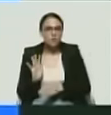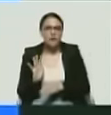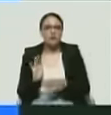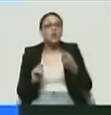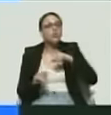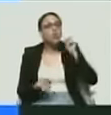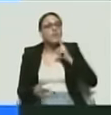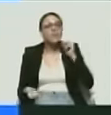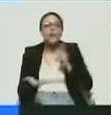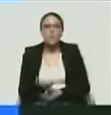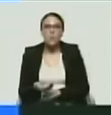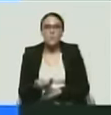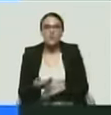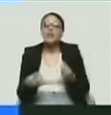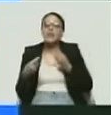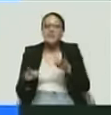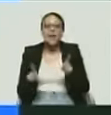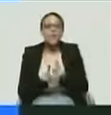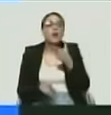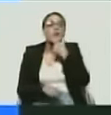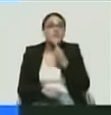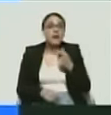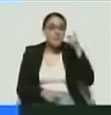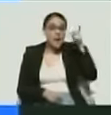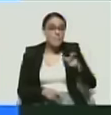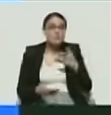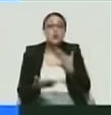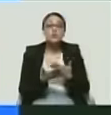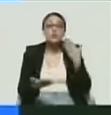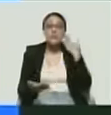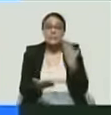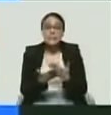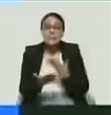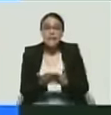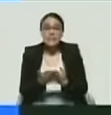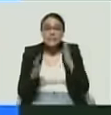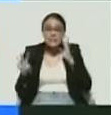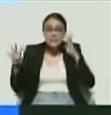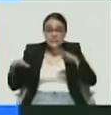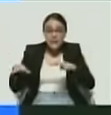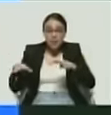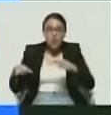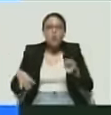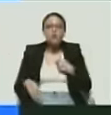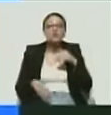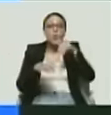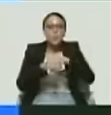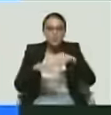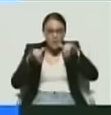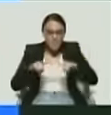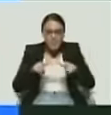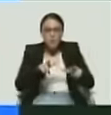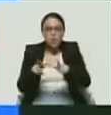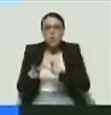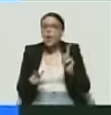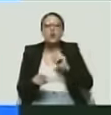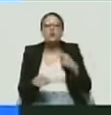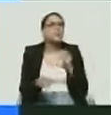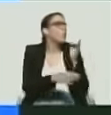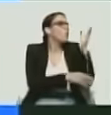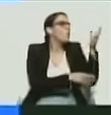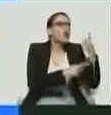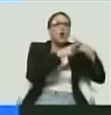voto de los testigos y segundo, impide que elementos extraños, foráneos a un centro de